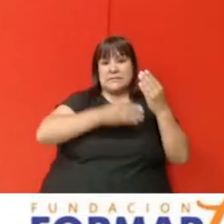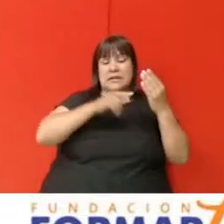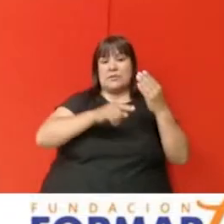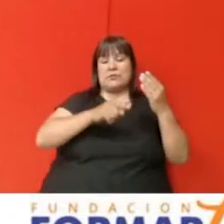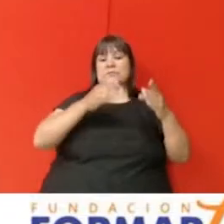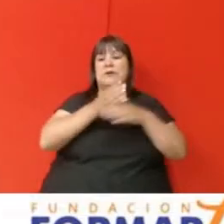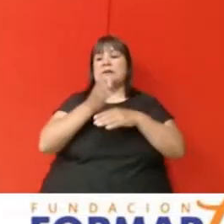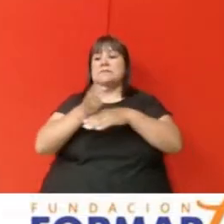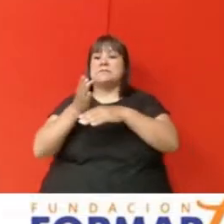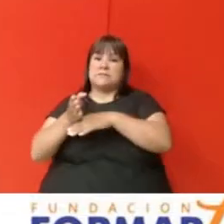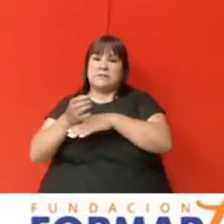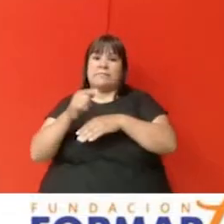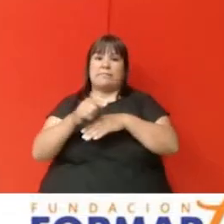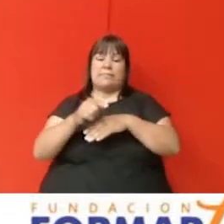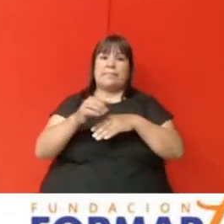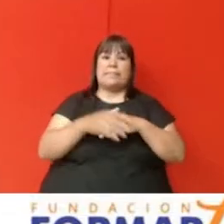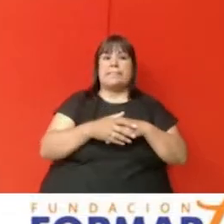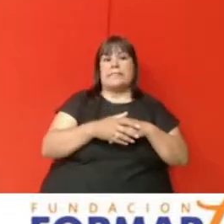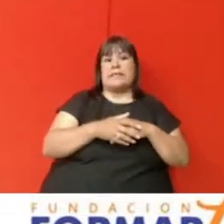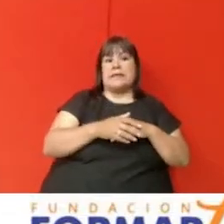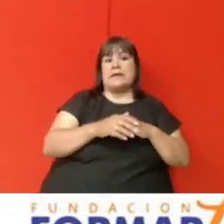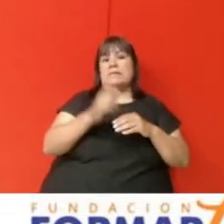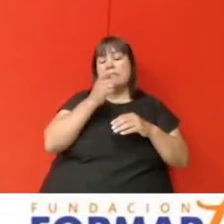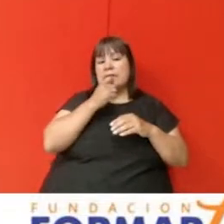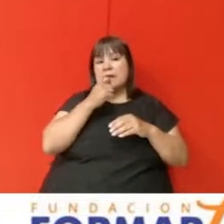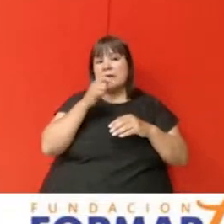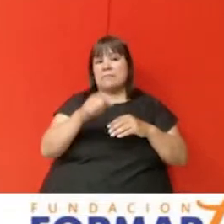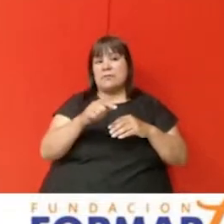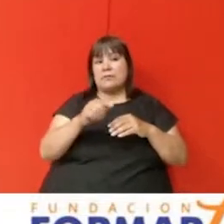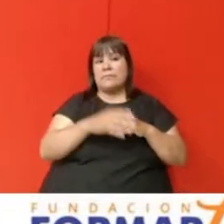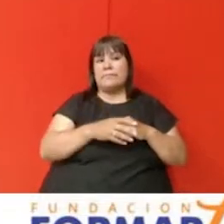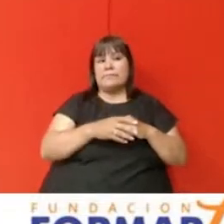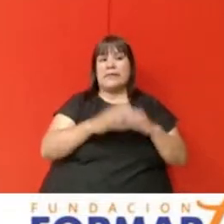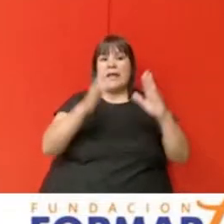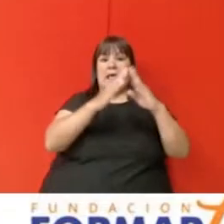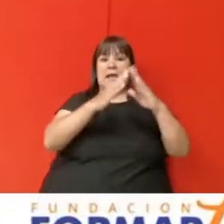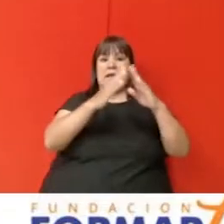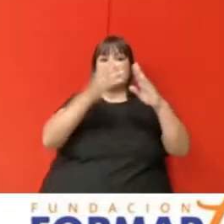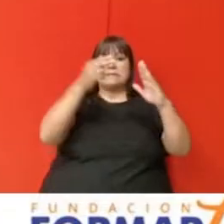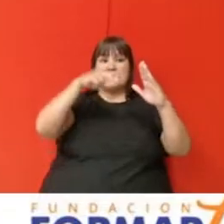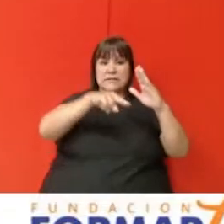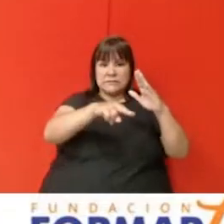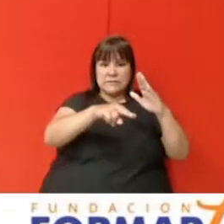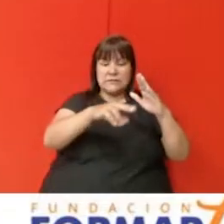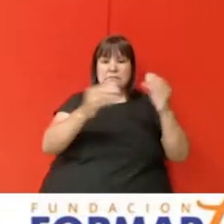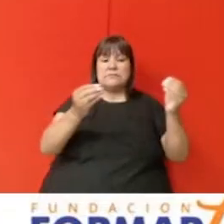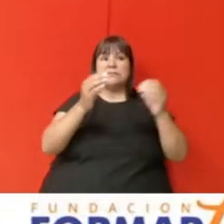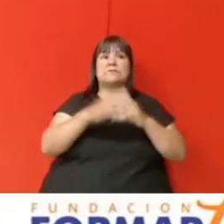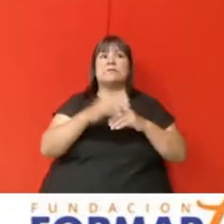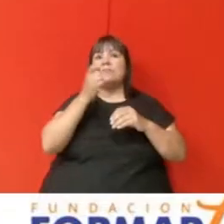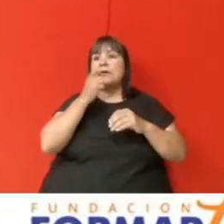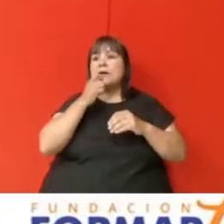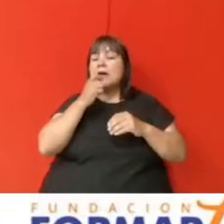de salud la internación domiciliaria como una modalidad prestacional. Con respecto a lo otro, el financiamiento. No